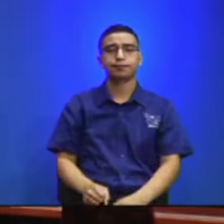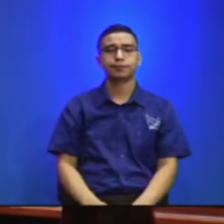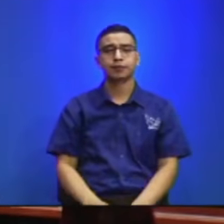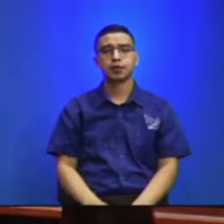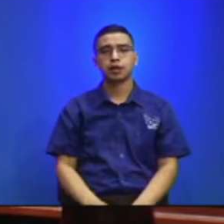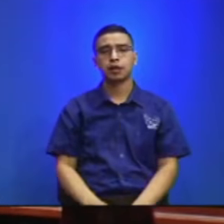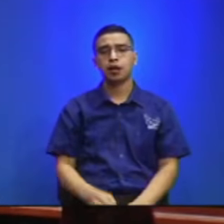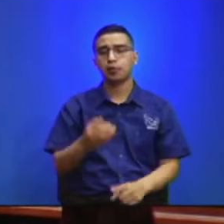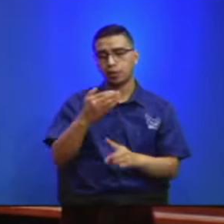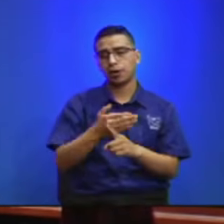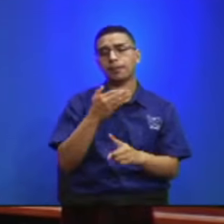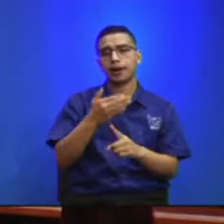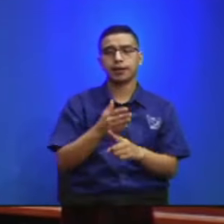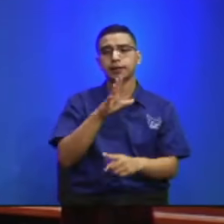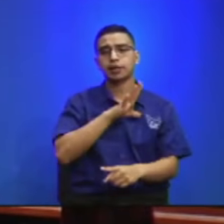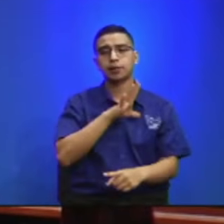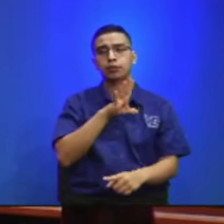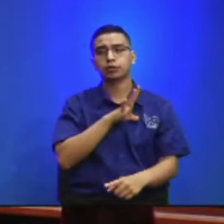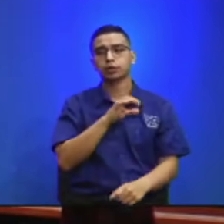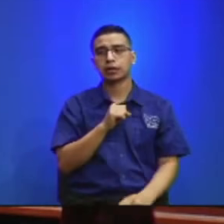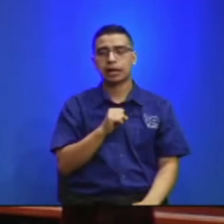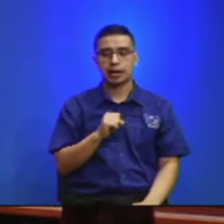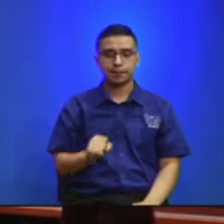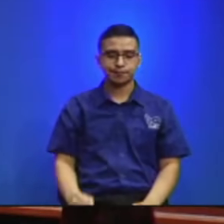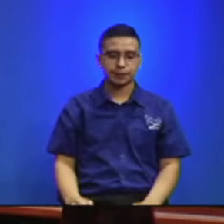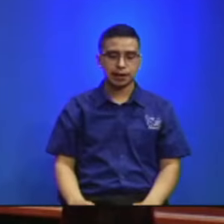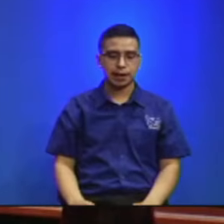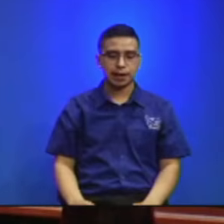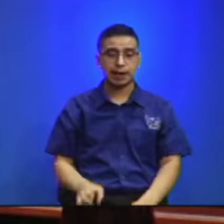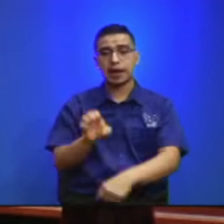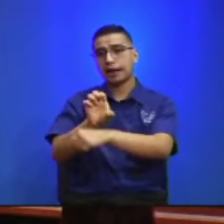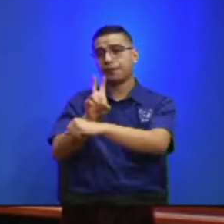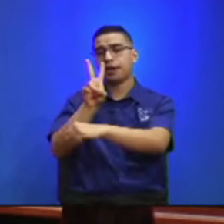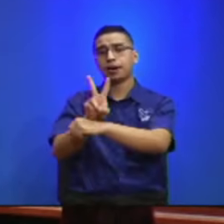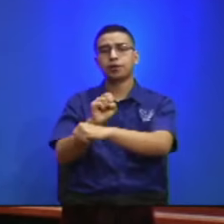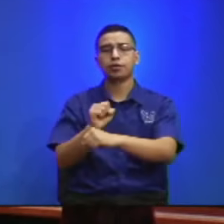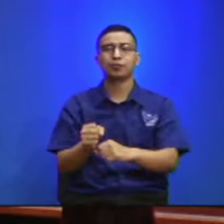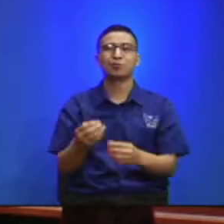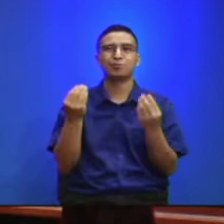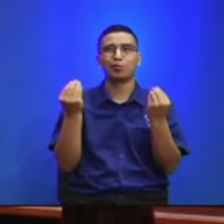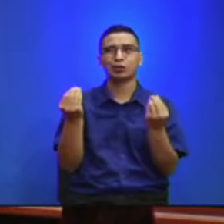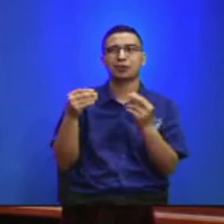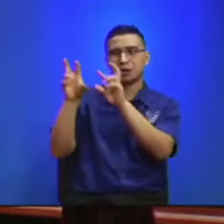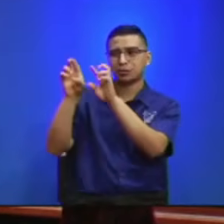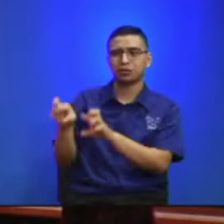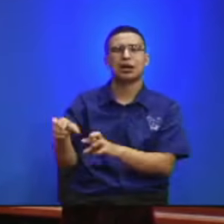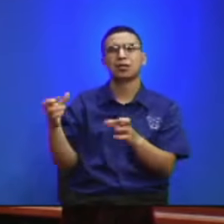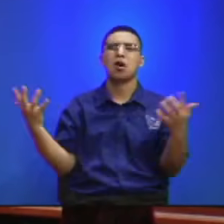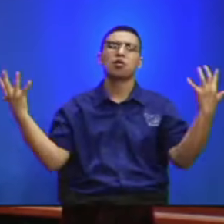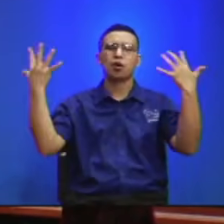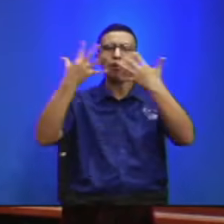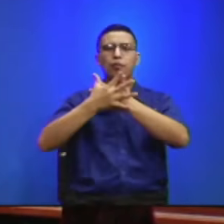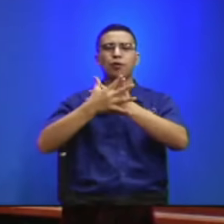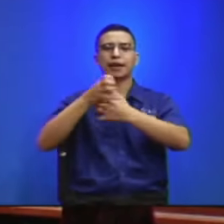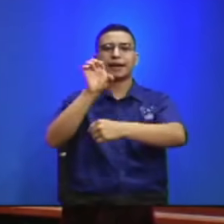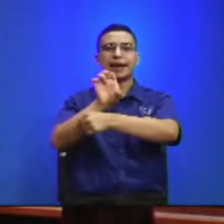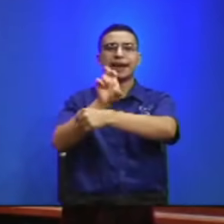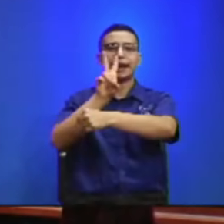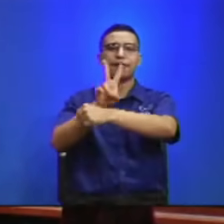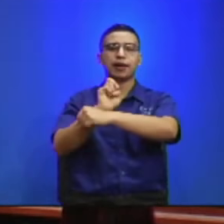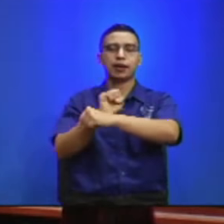el problema que tenemos es que se convirtió en una rutina por muchas mentes pero dios